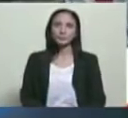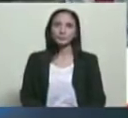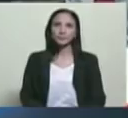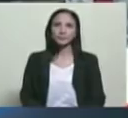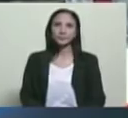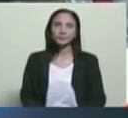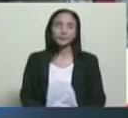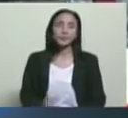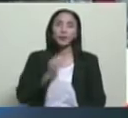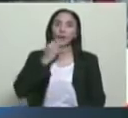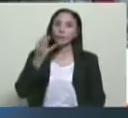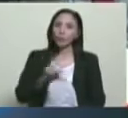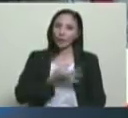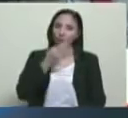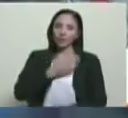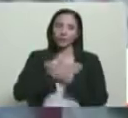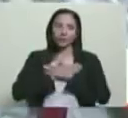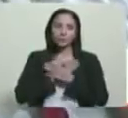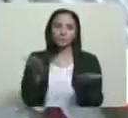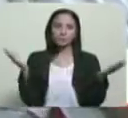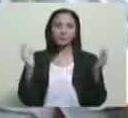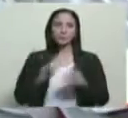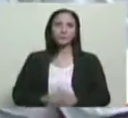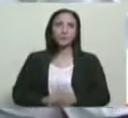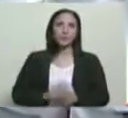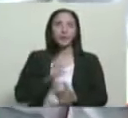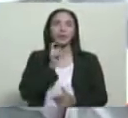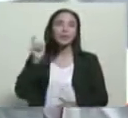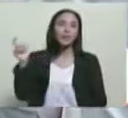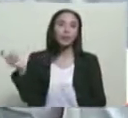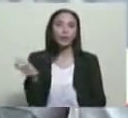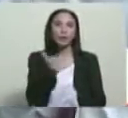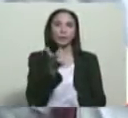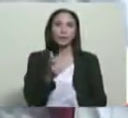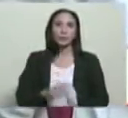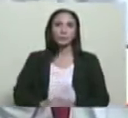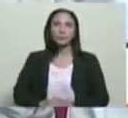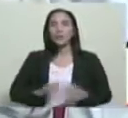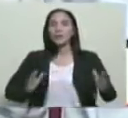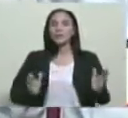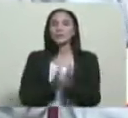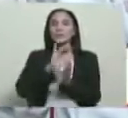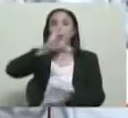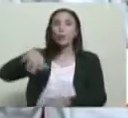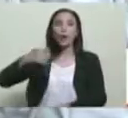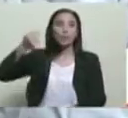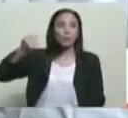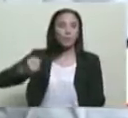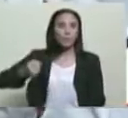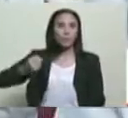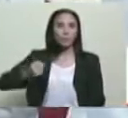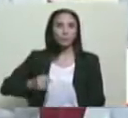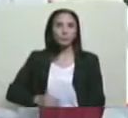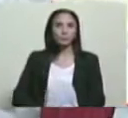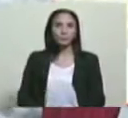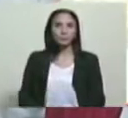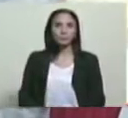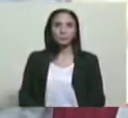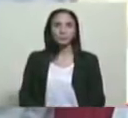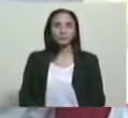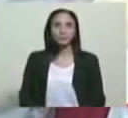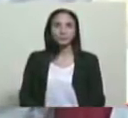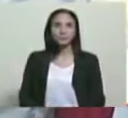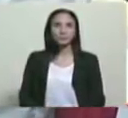Buenas tardes, presidente. Un saludo desde las sabanas del Guárico. Aquí estamos en San Juan de los Morros, municipio Guajemán